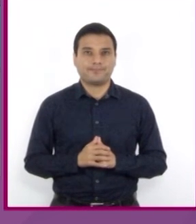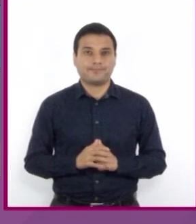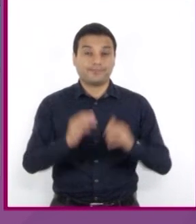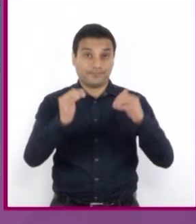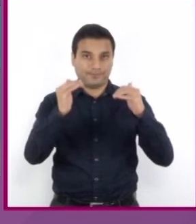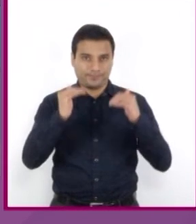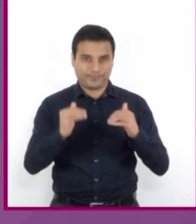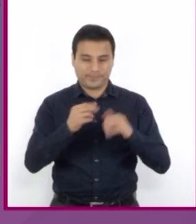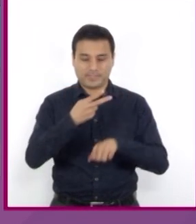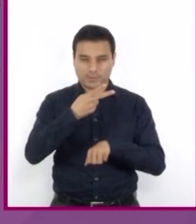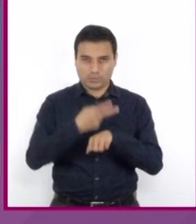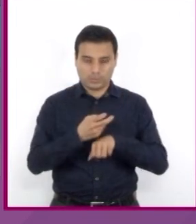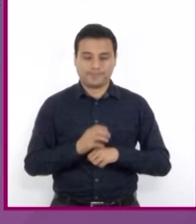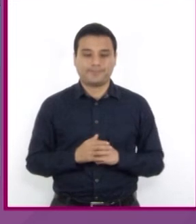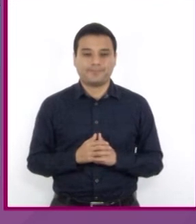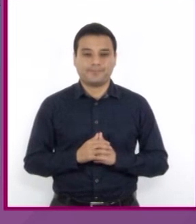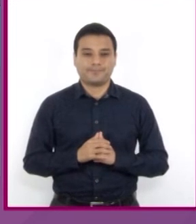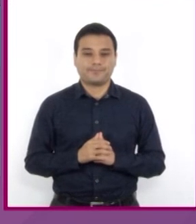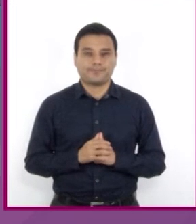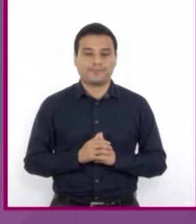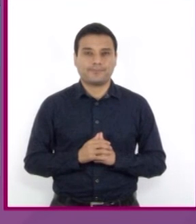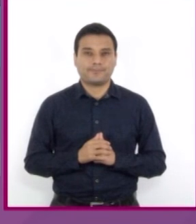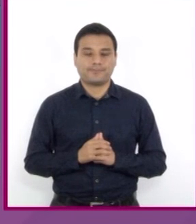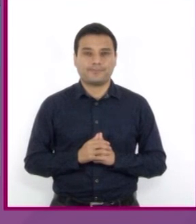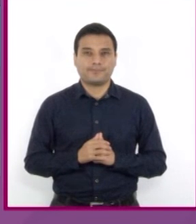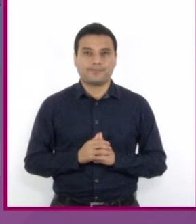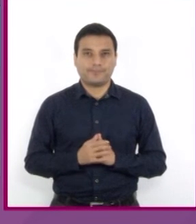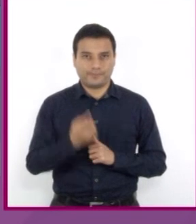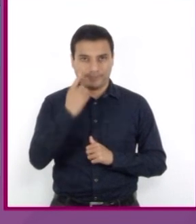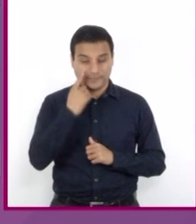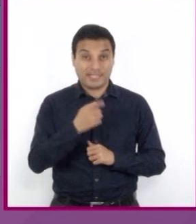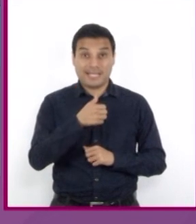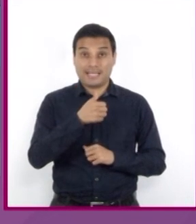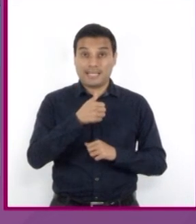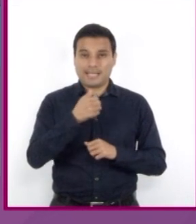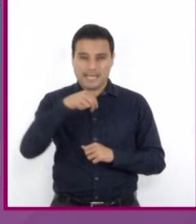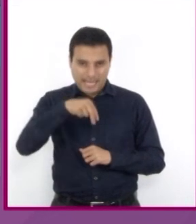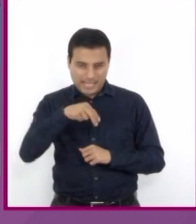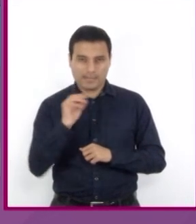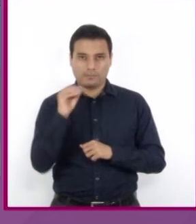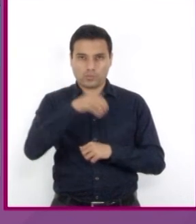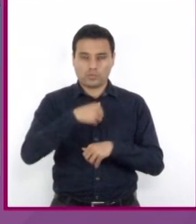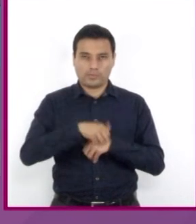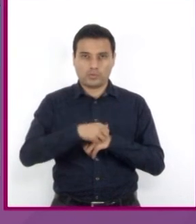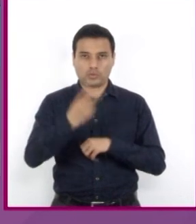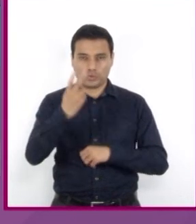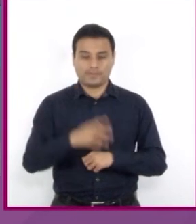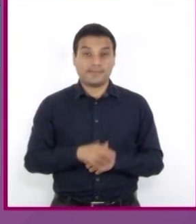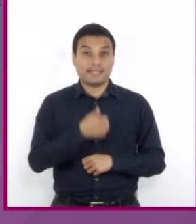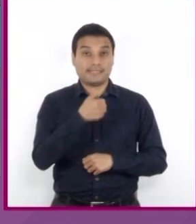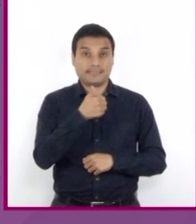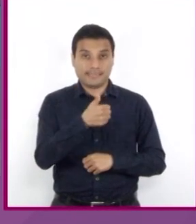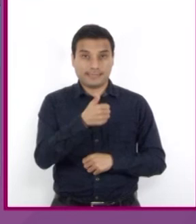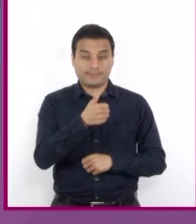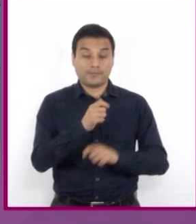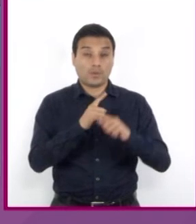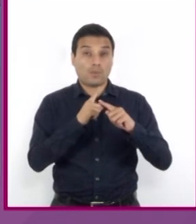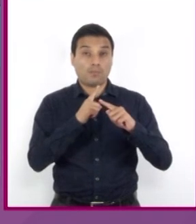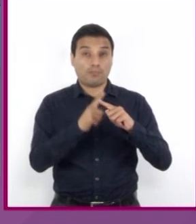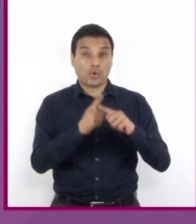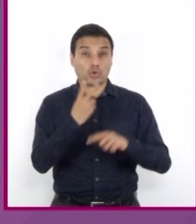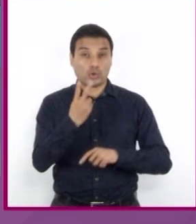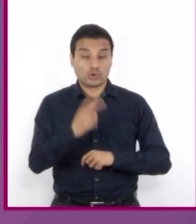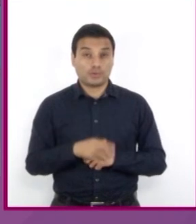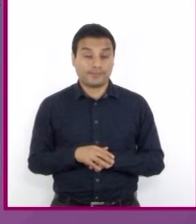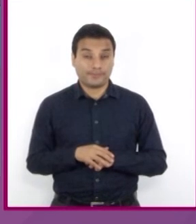el segundo valor del término n, es decir, cuando n es igual con 2, tenemos 6 que multiplica el